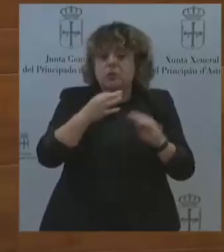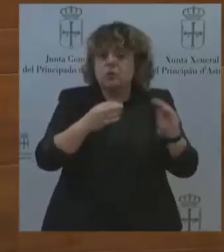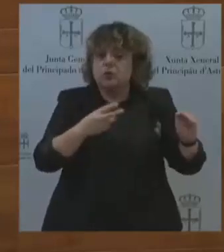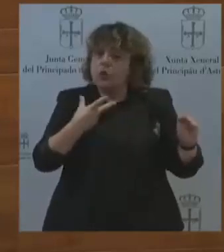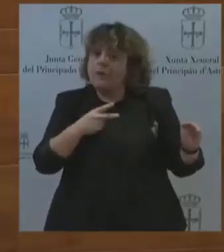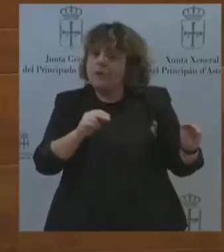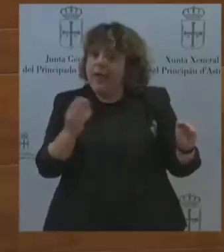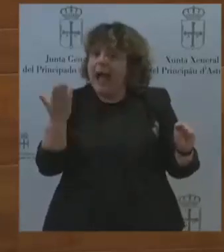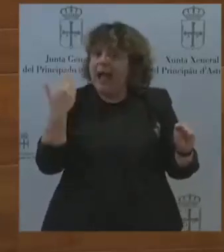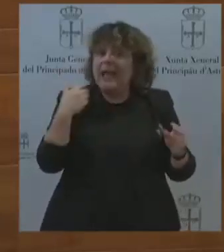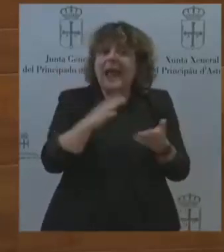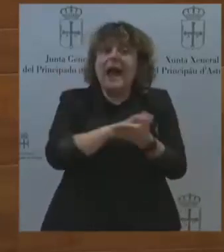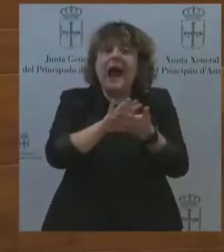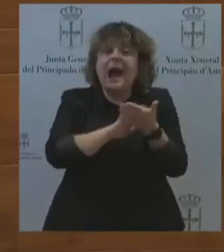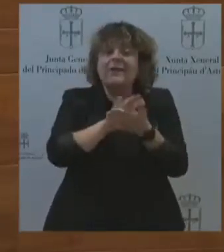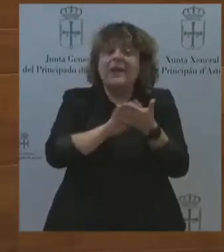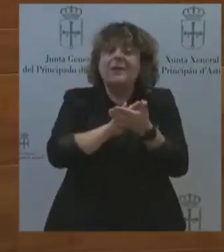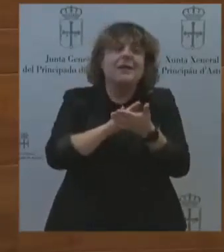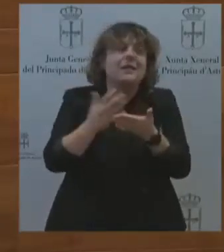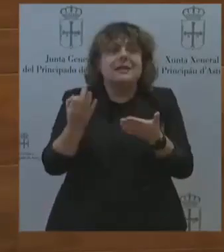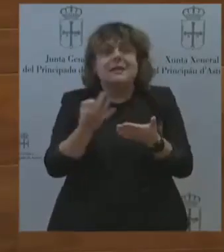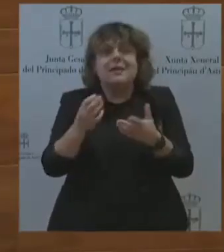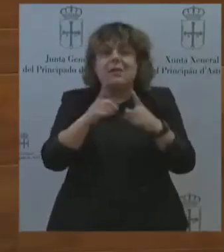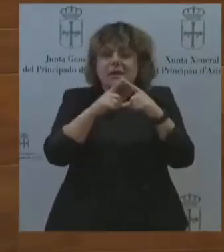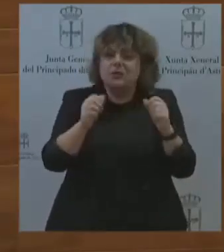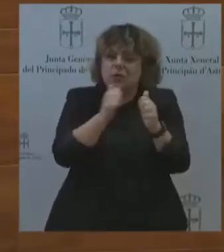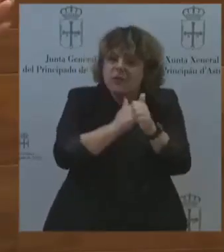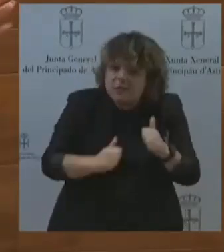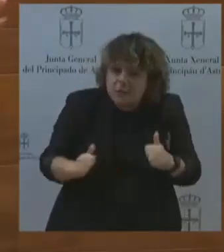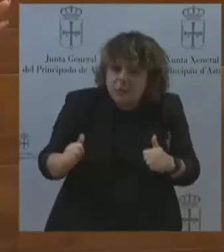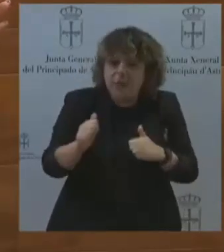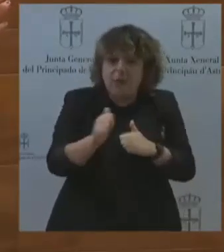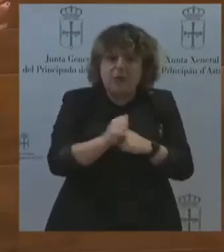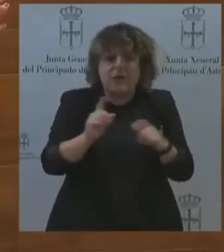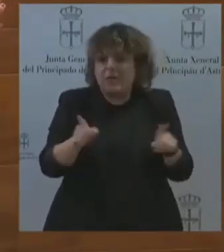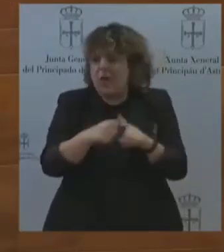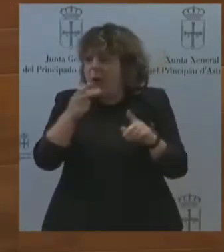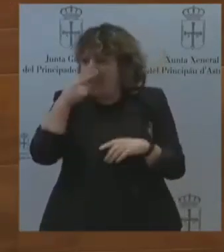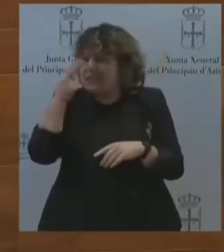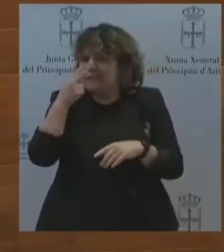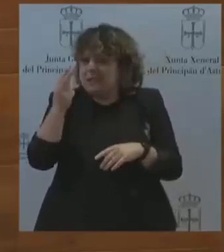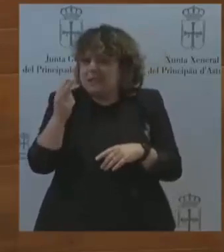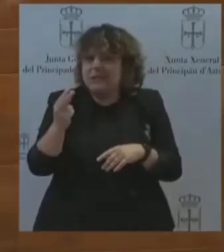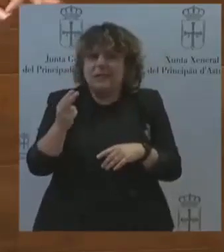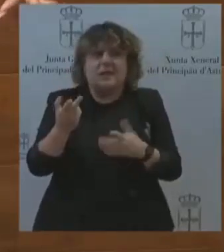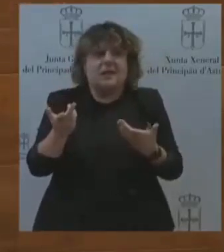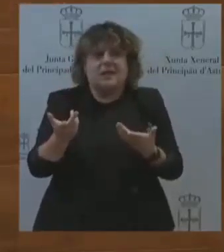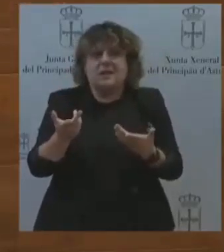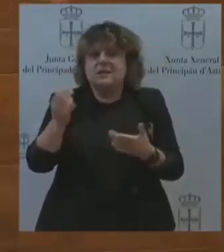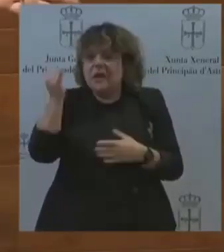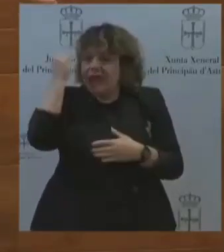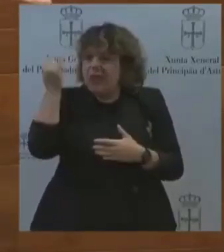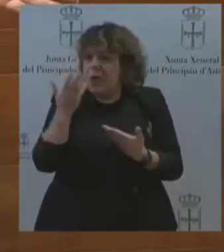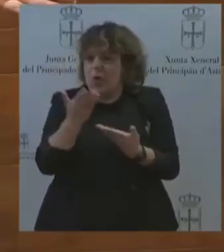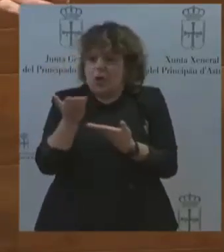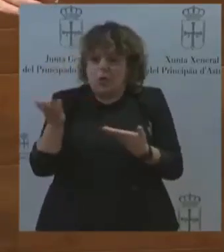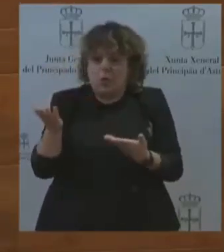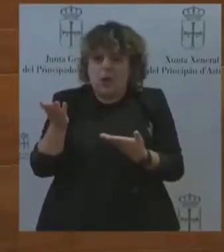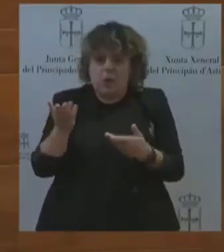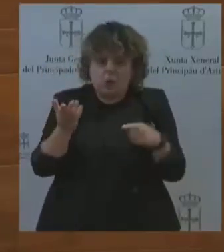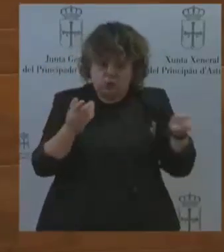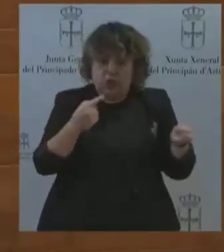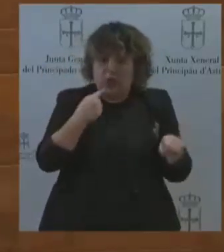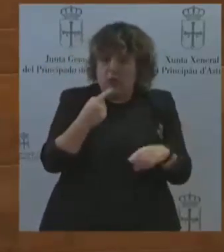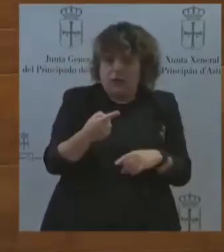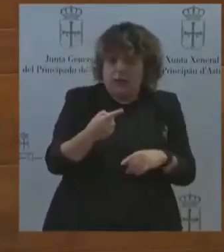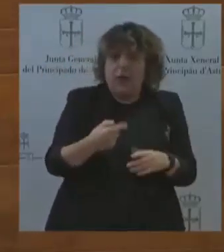a cualquier otro interés por encima de cualquier brecha ideológica. Esto lo ha dicho usted. Y una vez más, usted se desmiente a sí mismo.